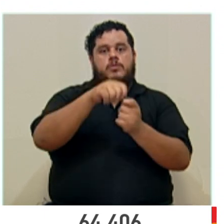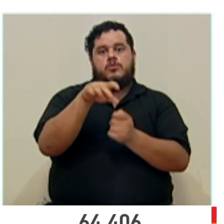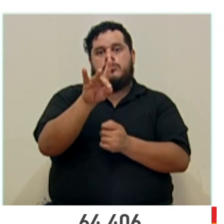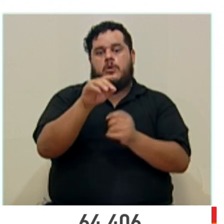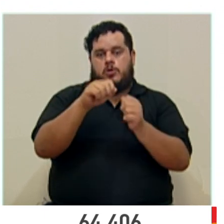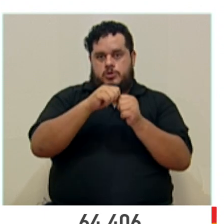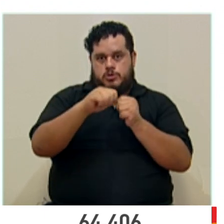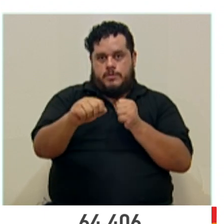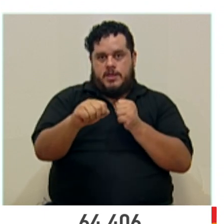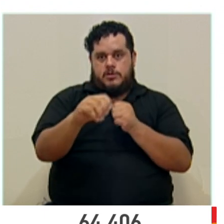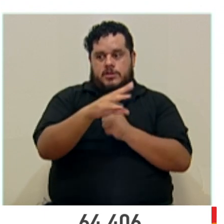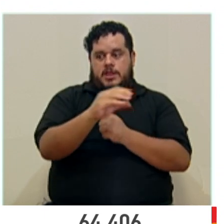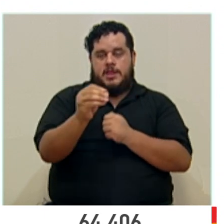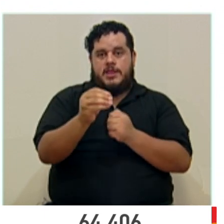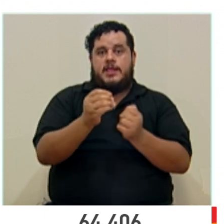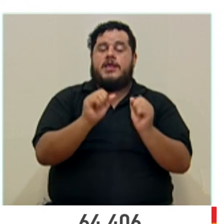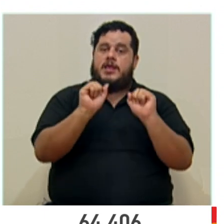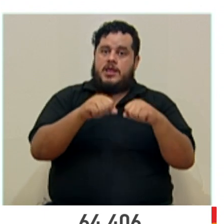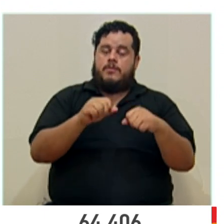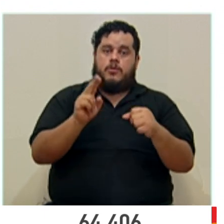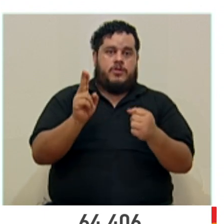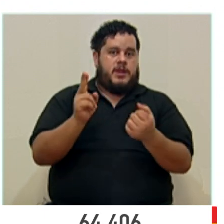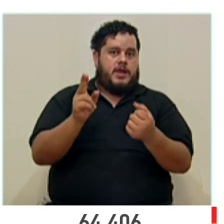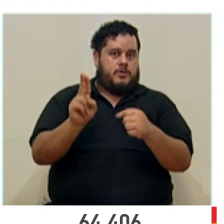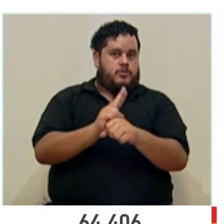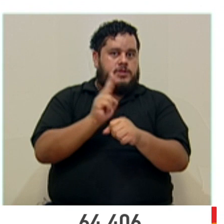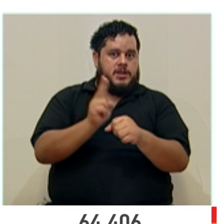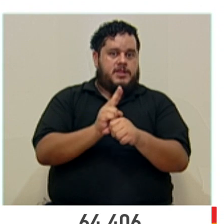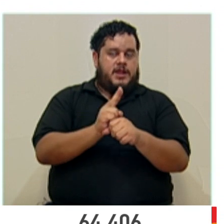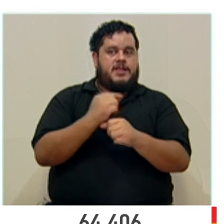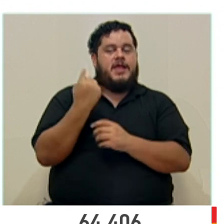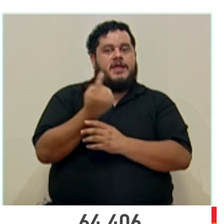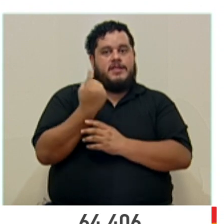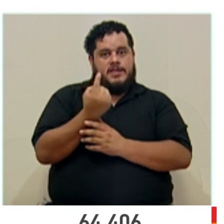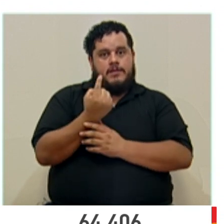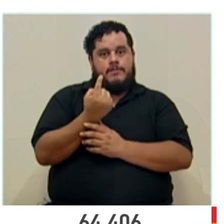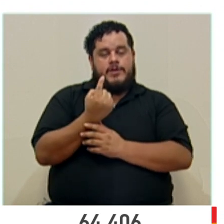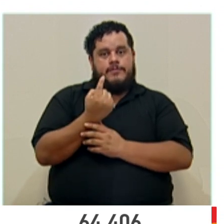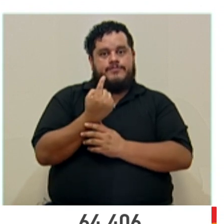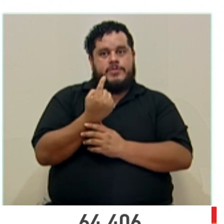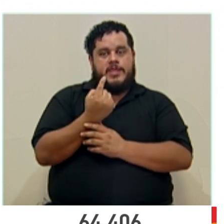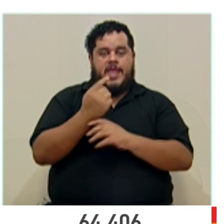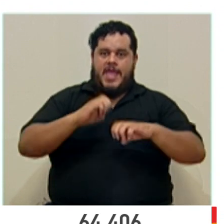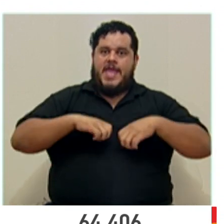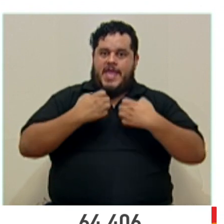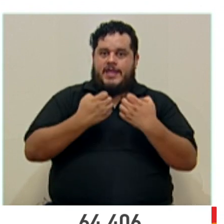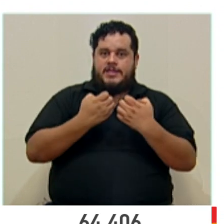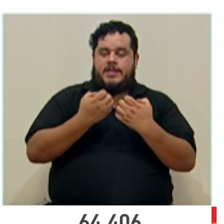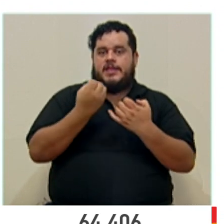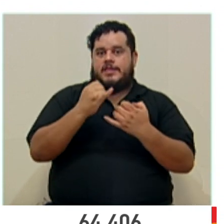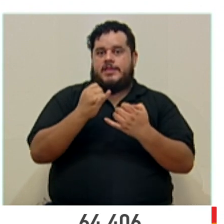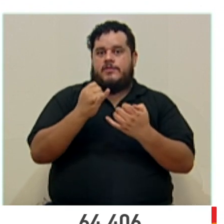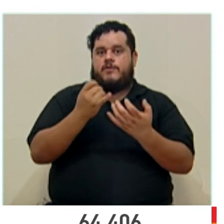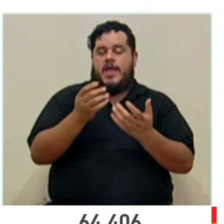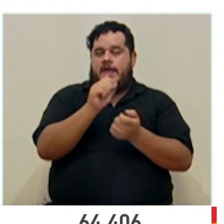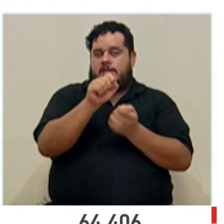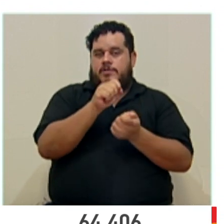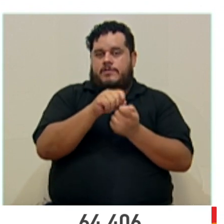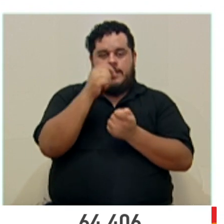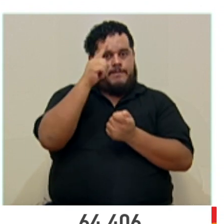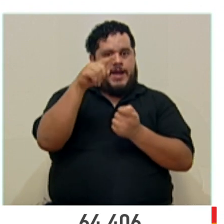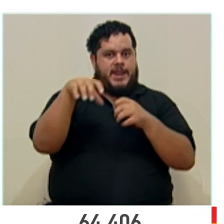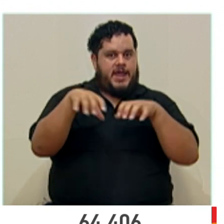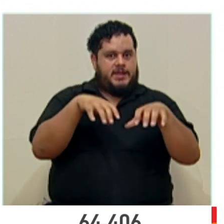metros y podrán ser utilizados siempre que exista, si es que fuese específicamente